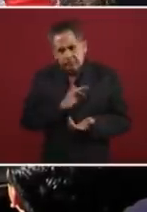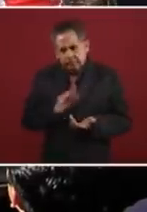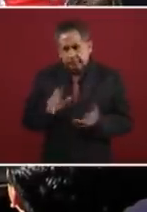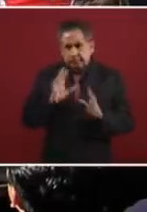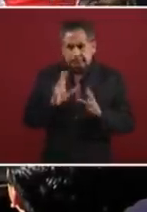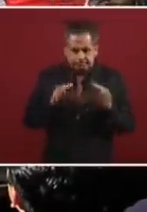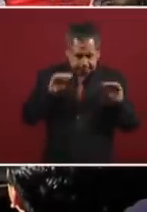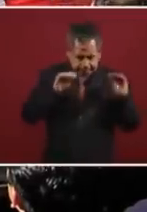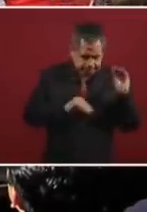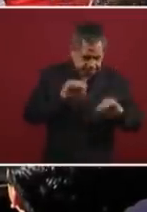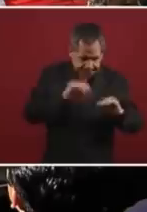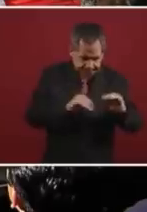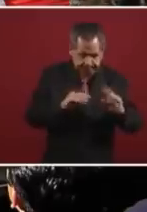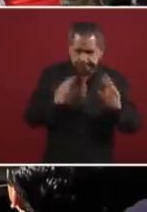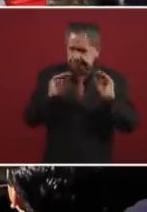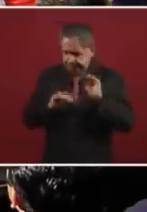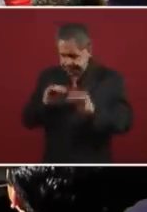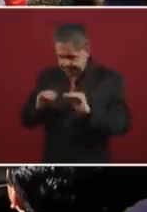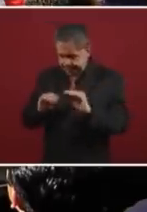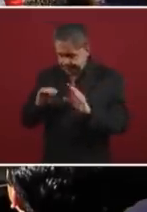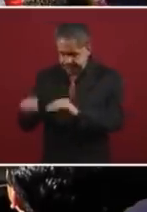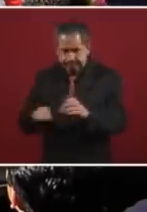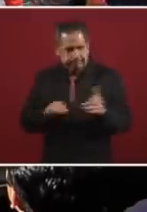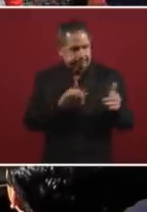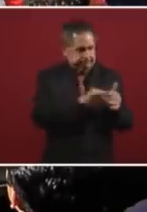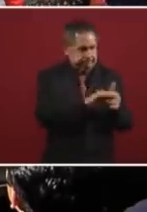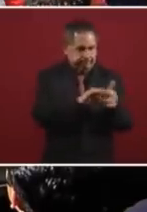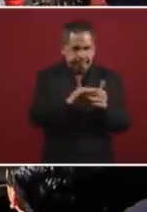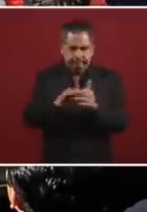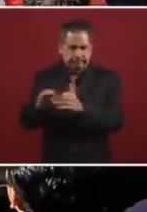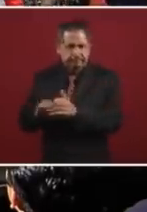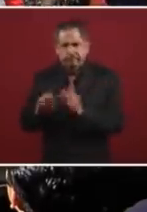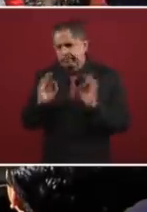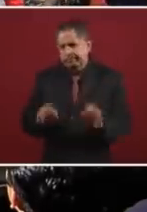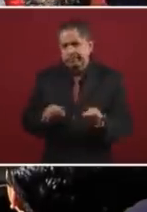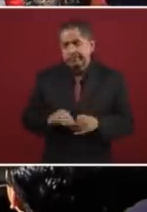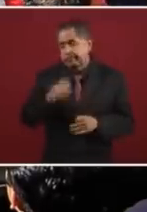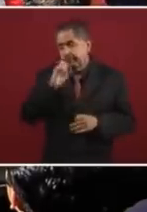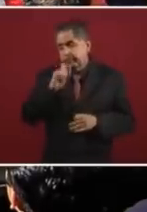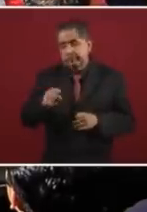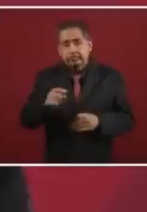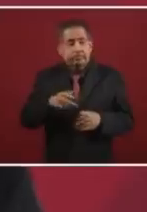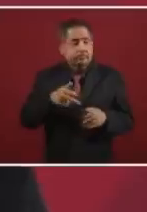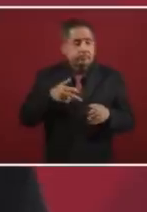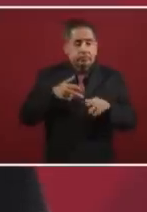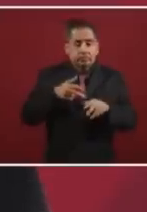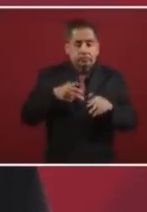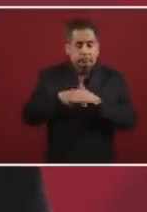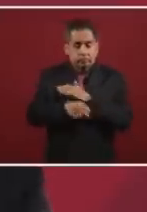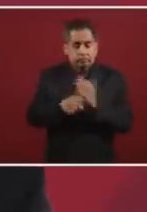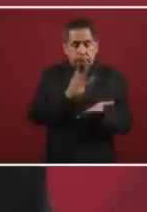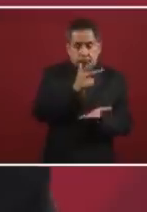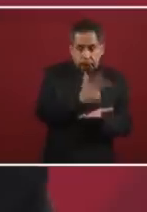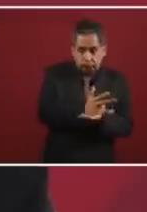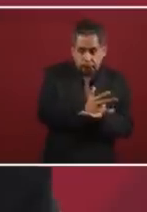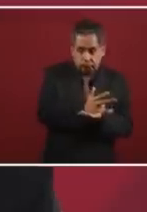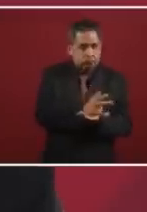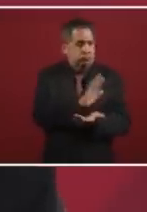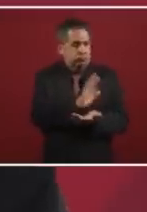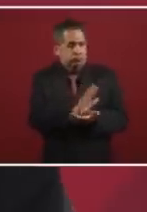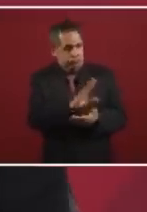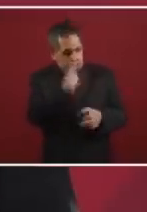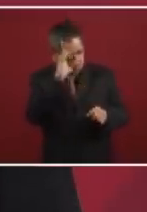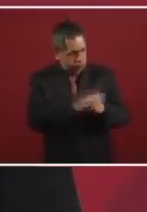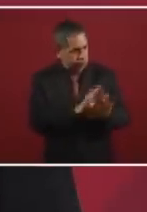integrando el producto y por el otro también se está haciendo que las estaciones tengan la identidad histórica y cultural